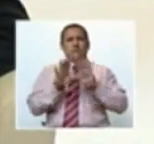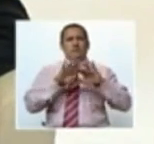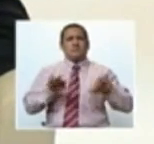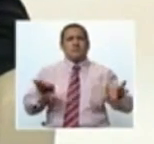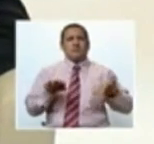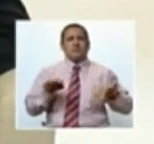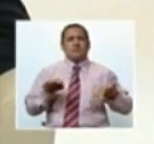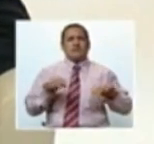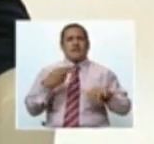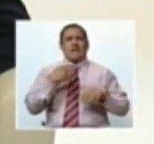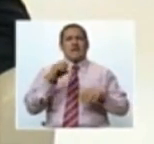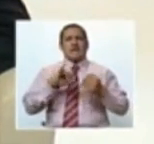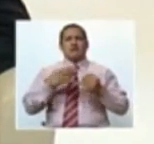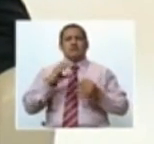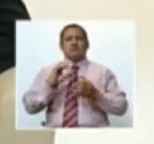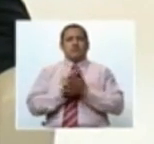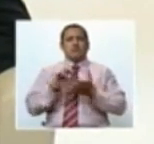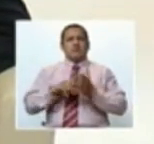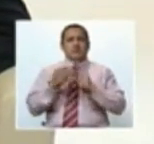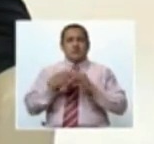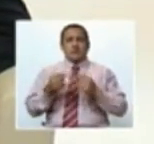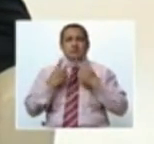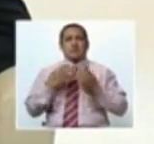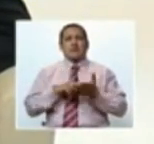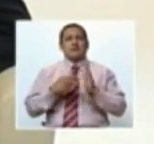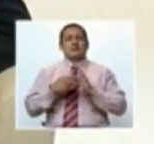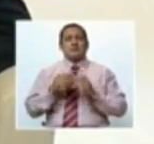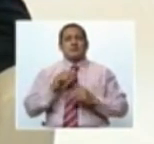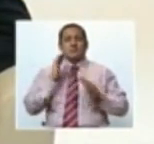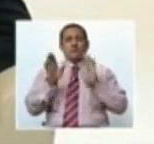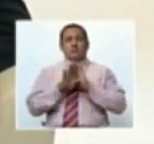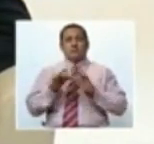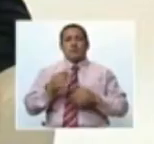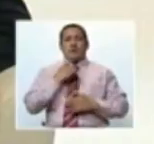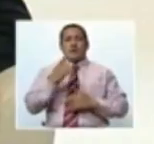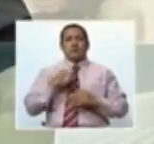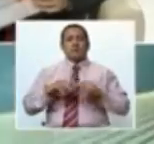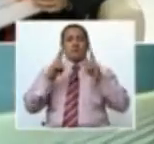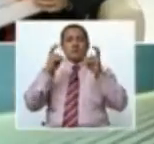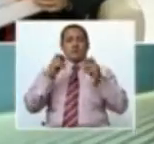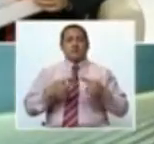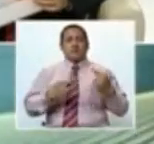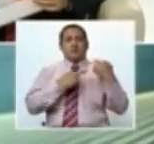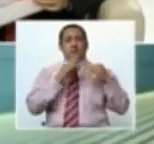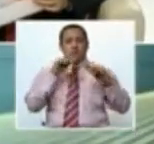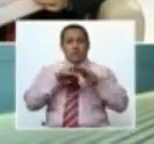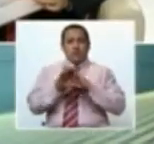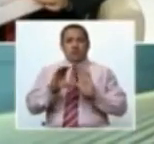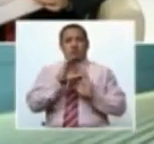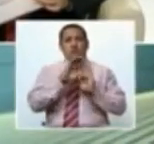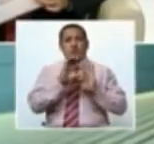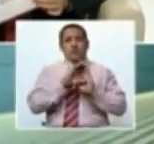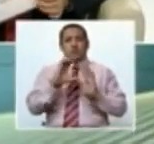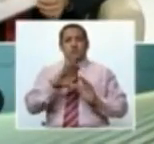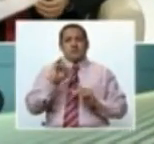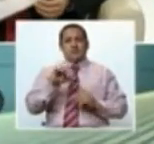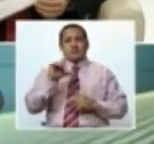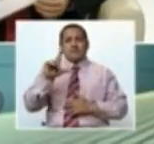esto de separación de hecho? Para empezar, ¿no? Básicamente, ¿de qué estamos hablando? Es una causal incluida en el Código